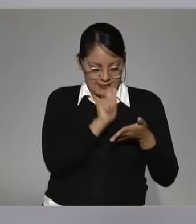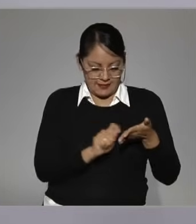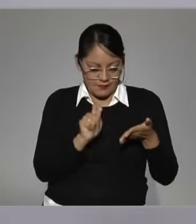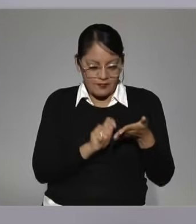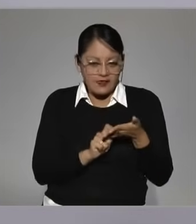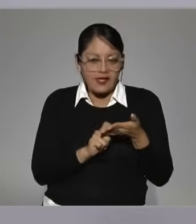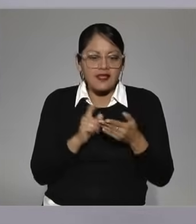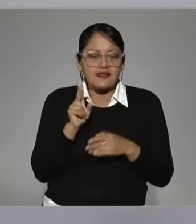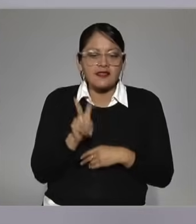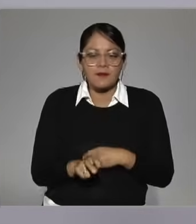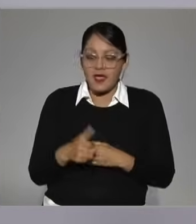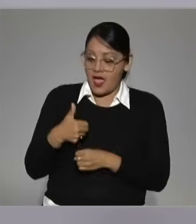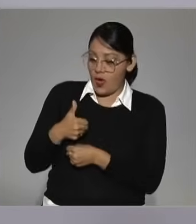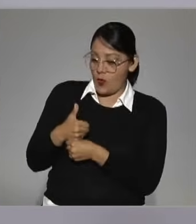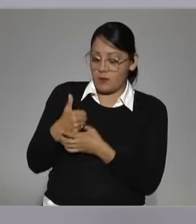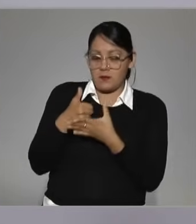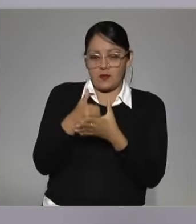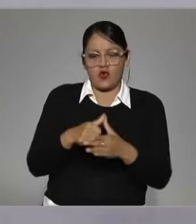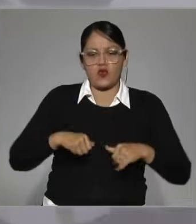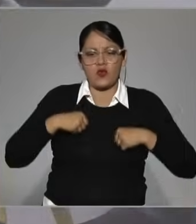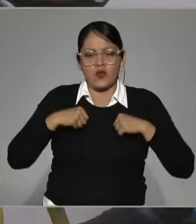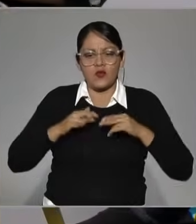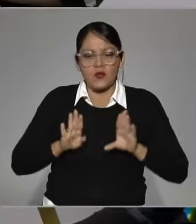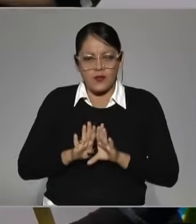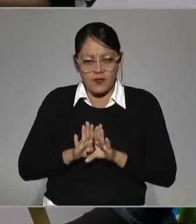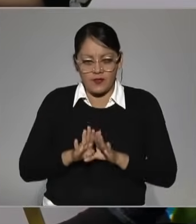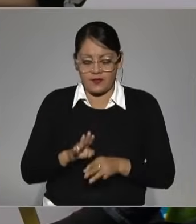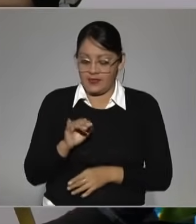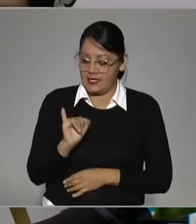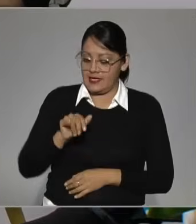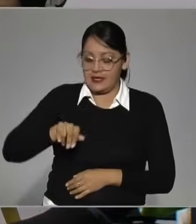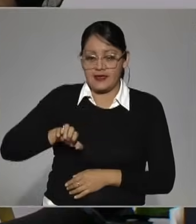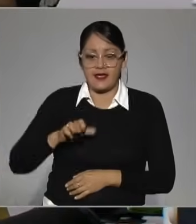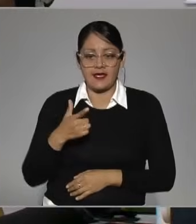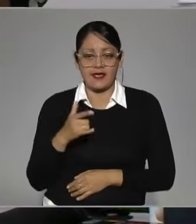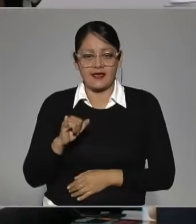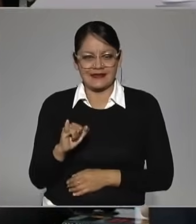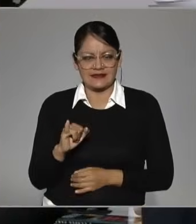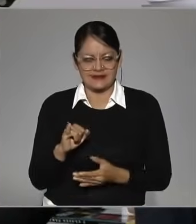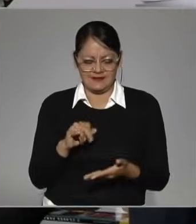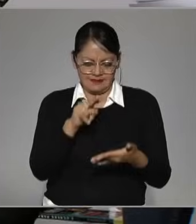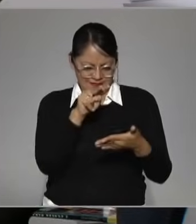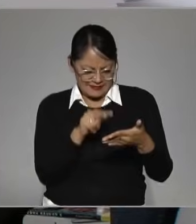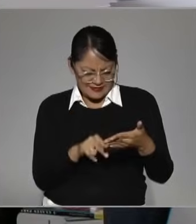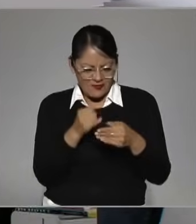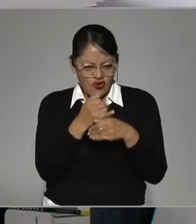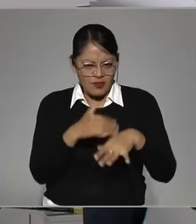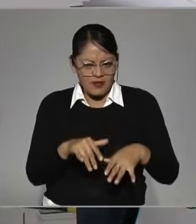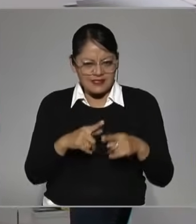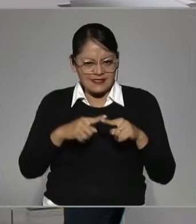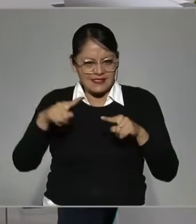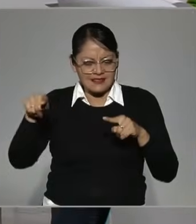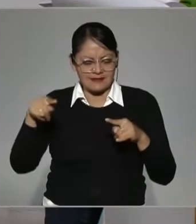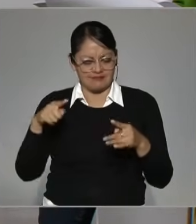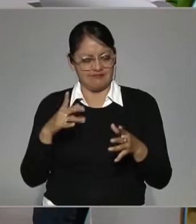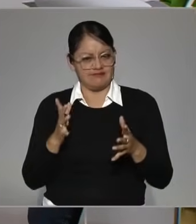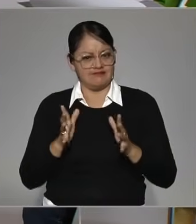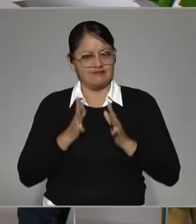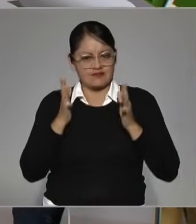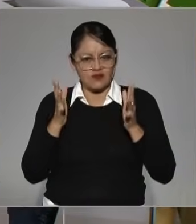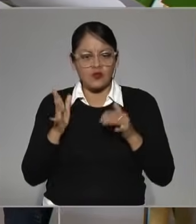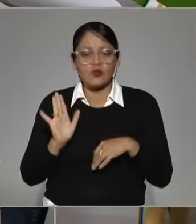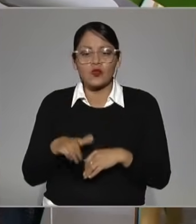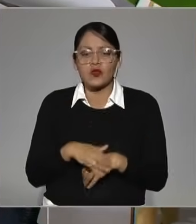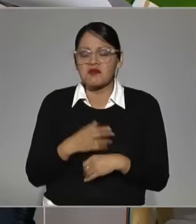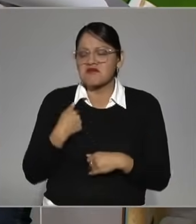abuelitud en la adolescencia y entonces los datos del INEGI fueron espantosos. Nosotros damos por hecho que las familias